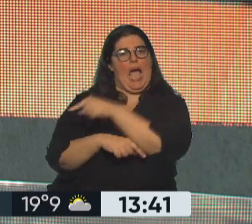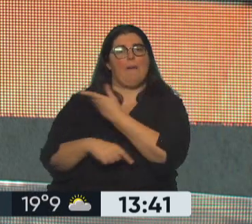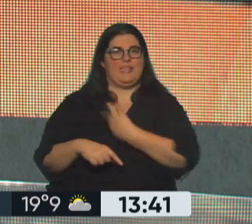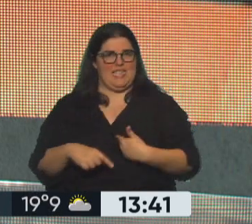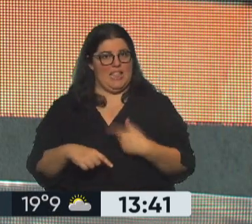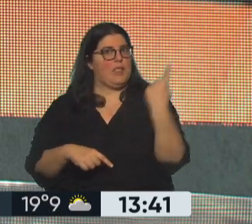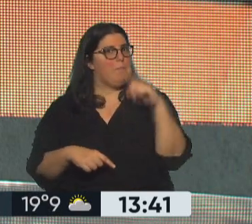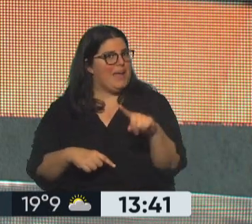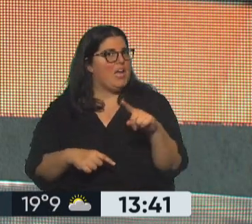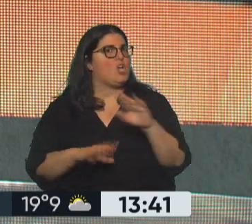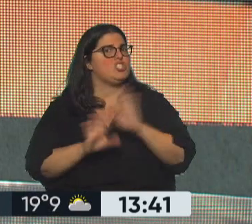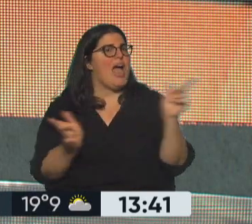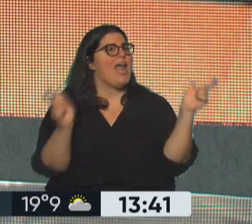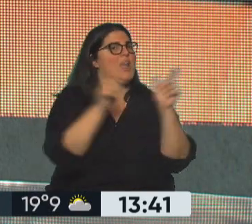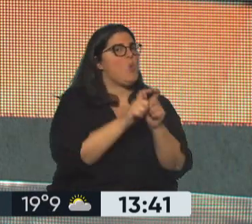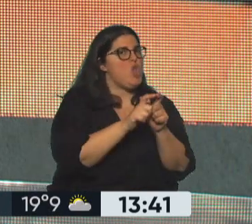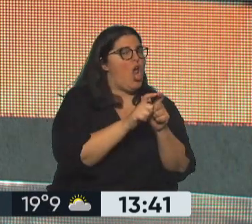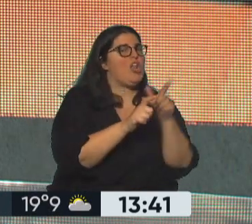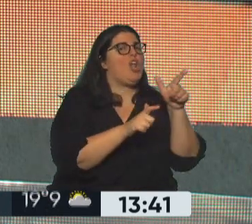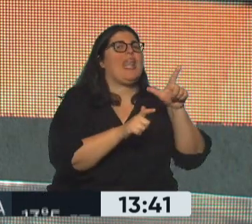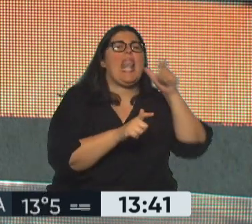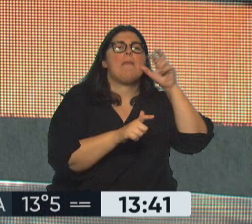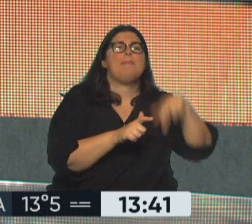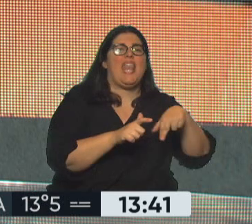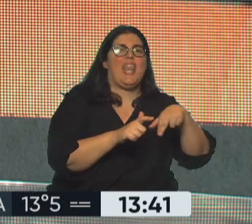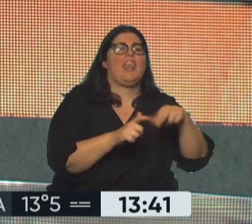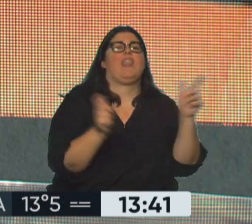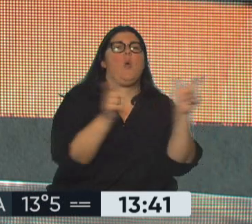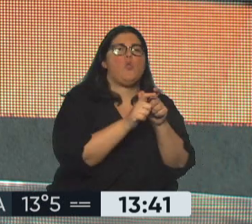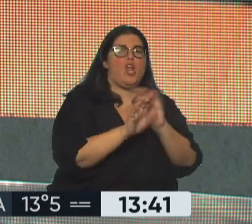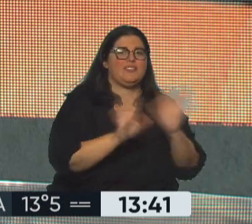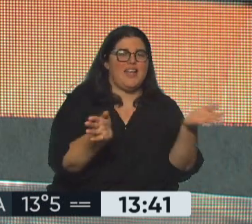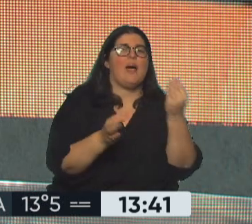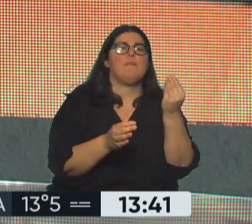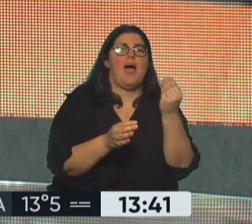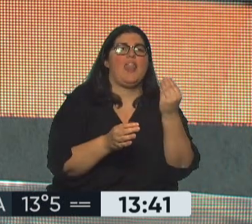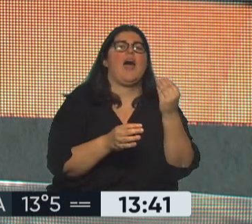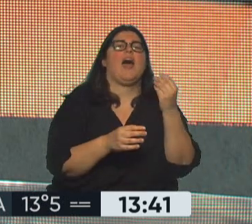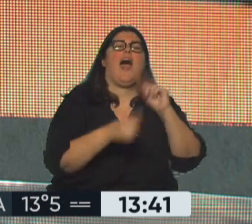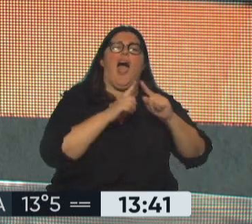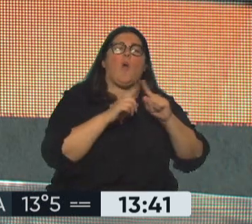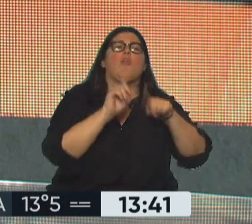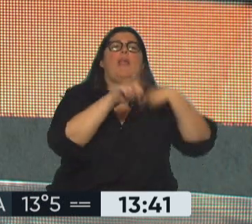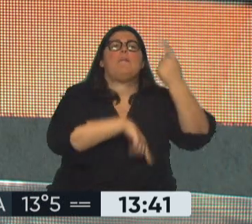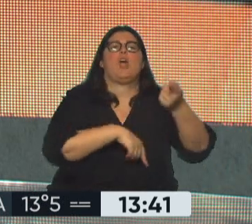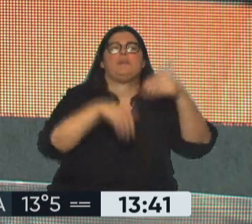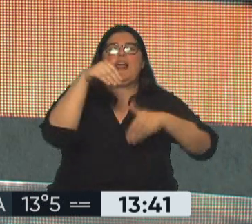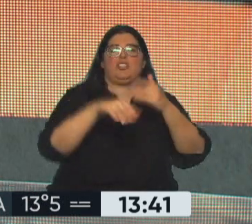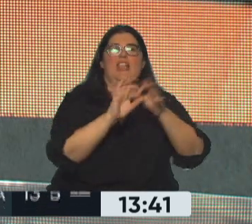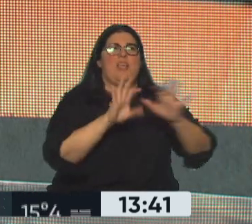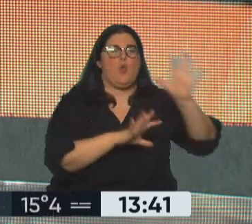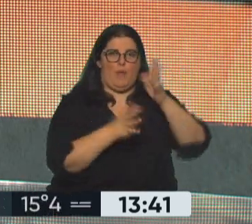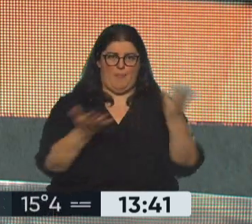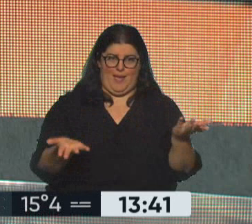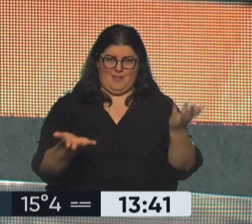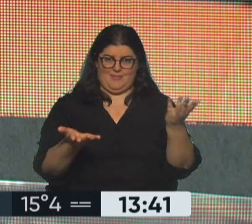Le Pen en Italia para presentar también una plataforma de cara a lo que van a ser las próximas europeas, en las cuales, recordemos, las extremas